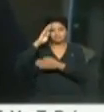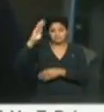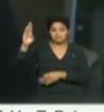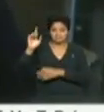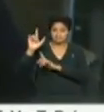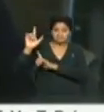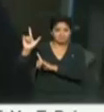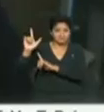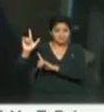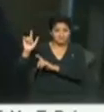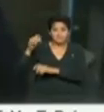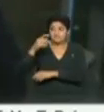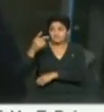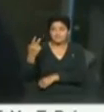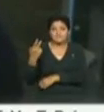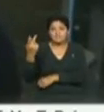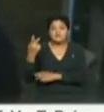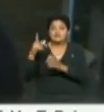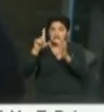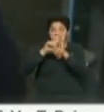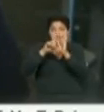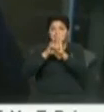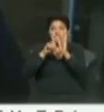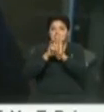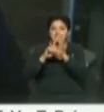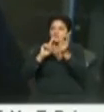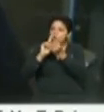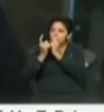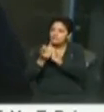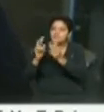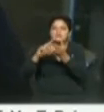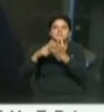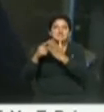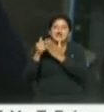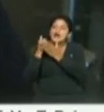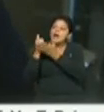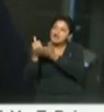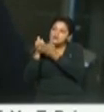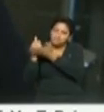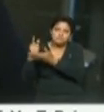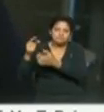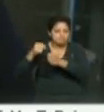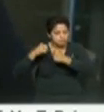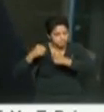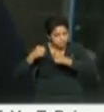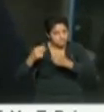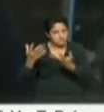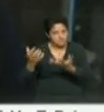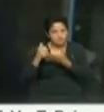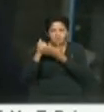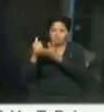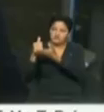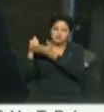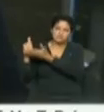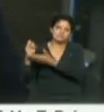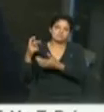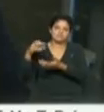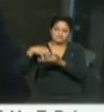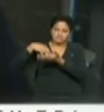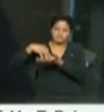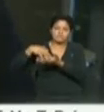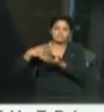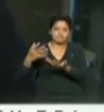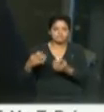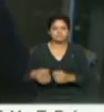estamos mejorando la ley para que tengan fortaleza institucional. El segundo cambio, el segundo paquete